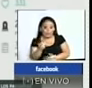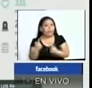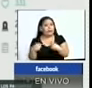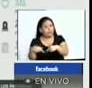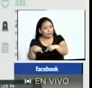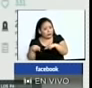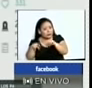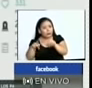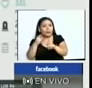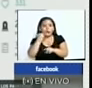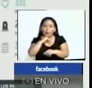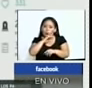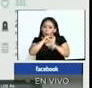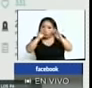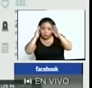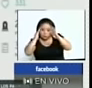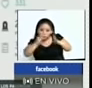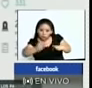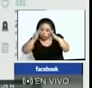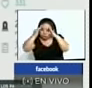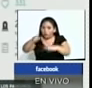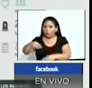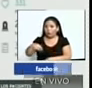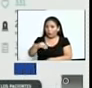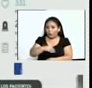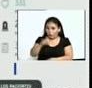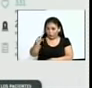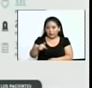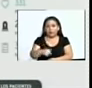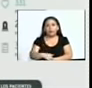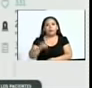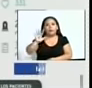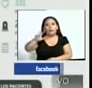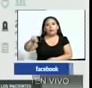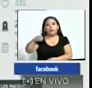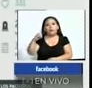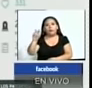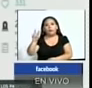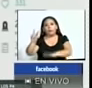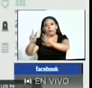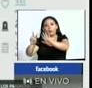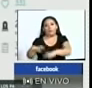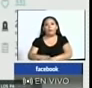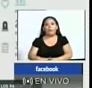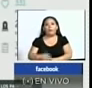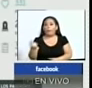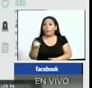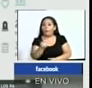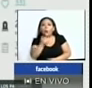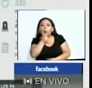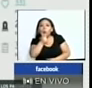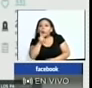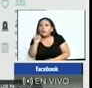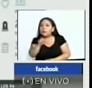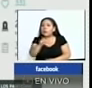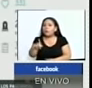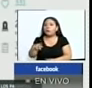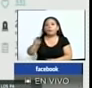decir, personas que están recibiendo tratamiento por esta enfermedad, en este momento son 5.027. El número de casos sospechosos,